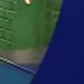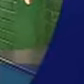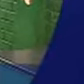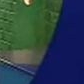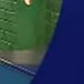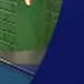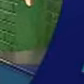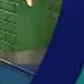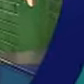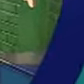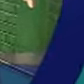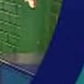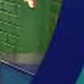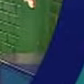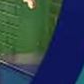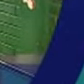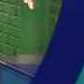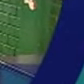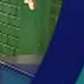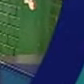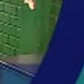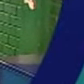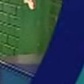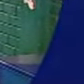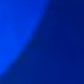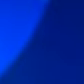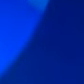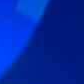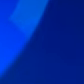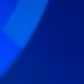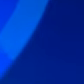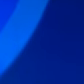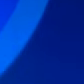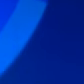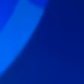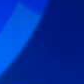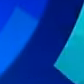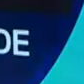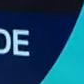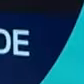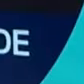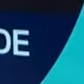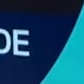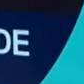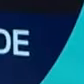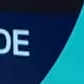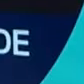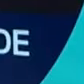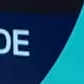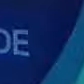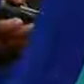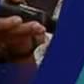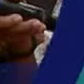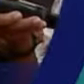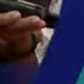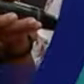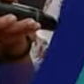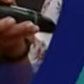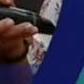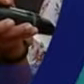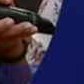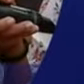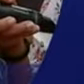al colegio este lunes 27 de marzo. Y por otro lado, el alcalde de Lima, Luis Castañeda Locio, reapareció